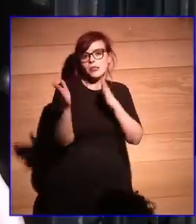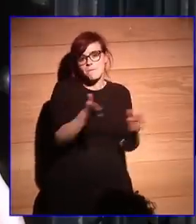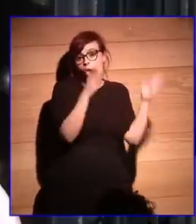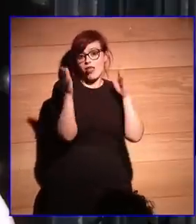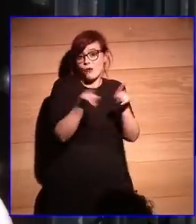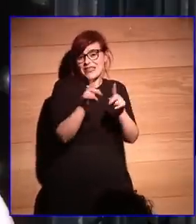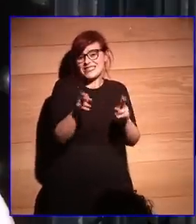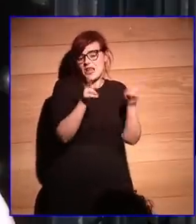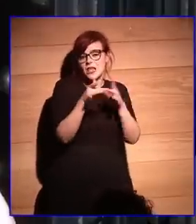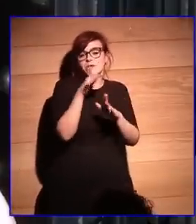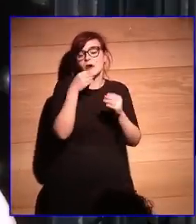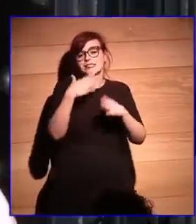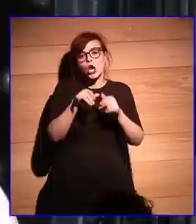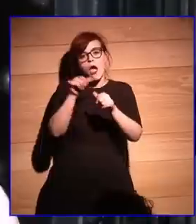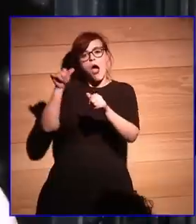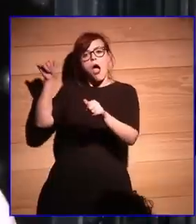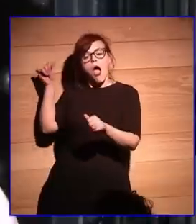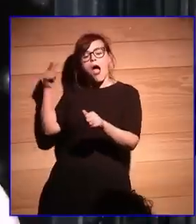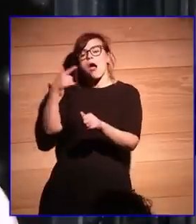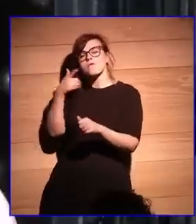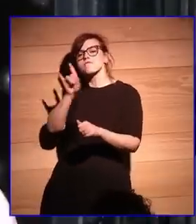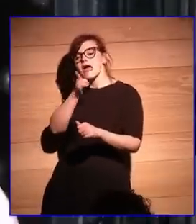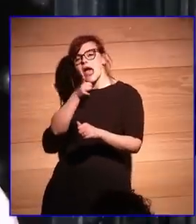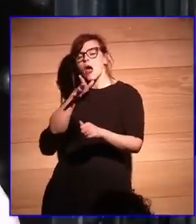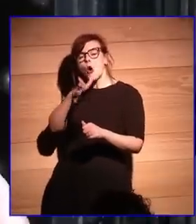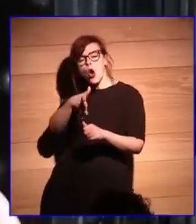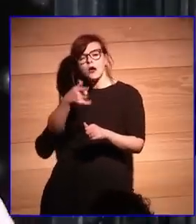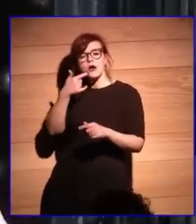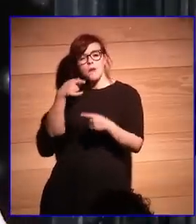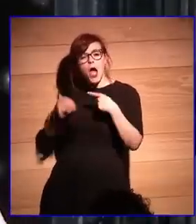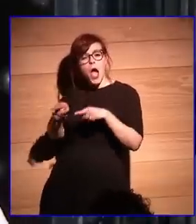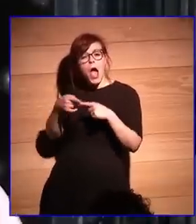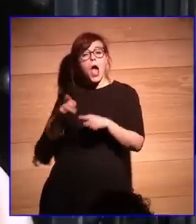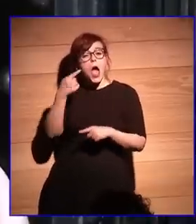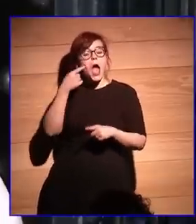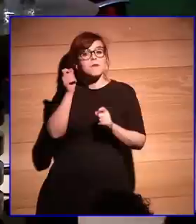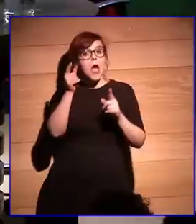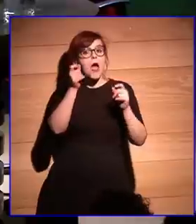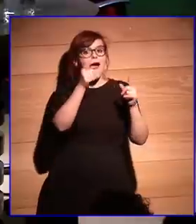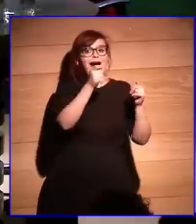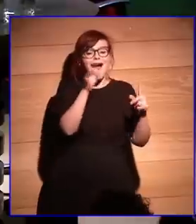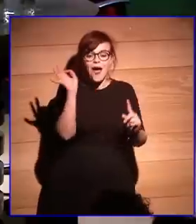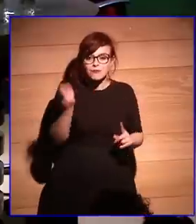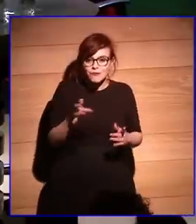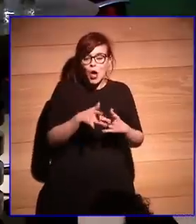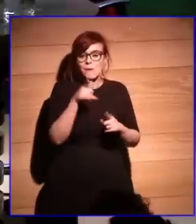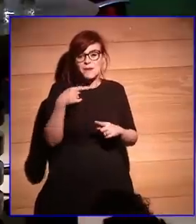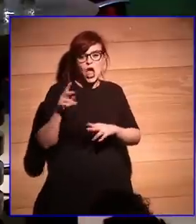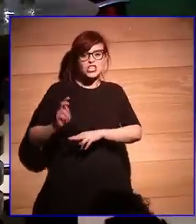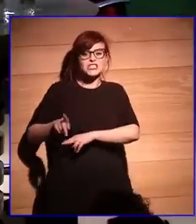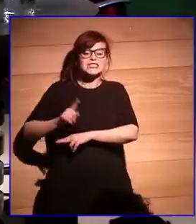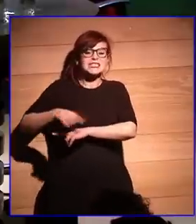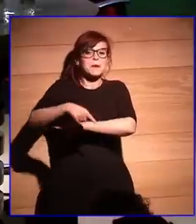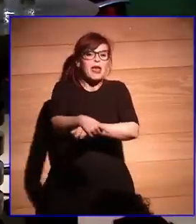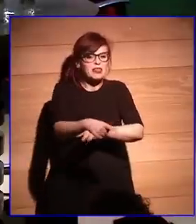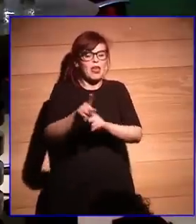conociendo su backstory. ¿No? Sí. Vamos conociendo. Te van contando cositas, te van dejando así datos. Pues, claro. Primero es una serpiente,